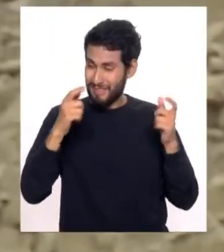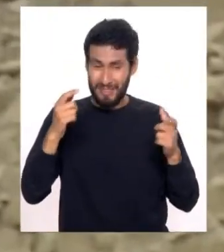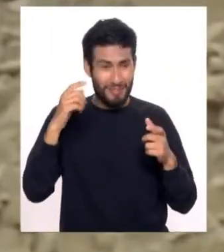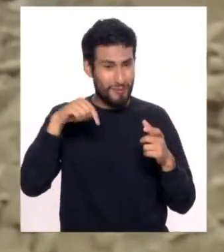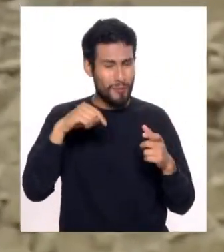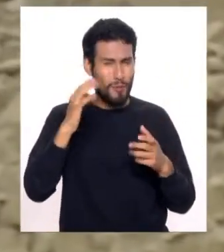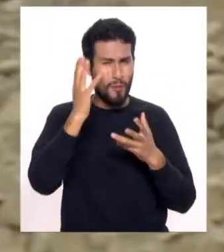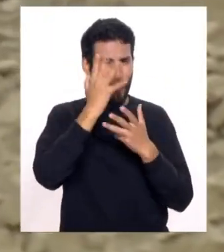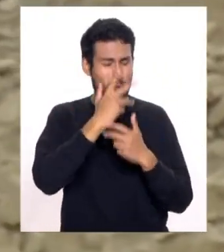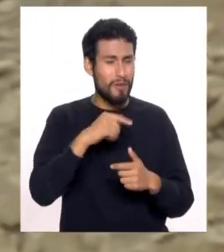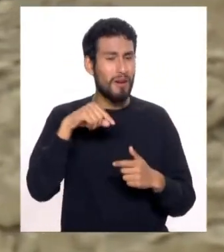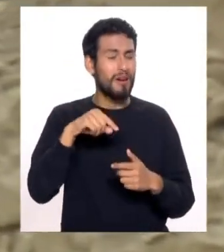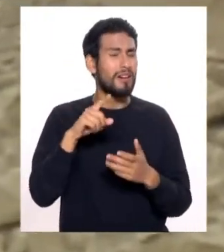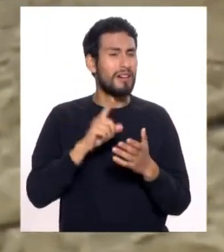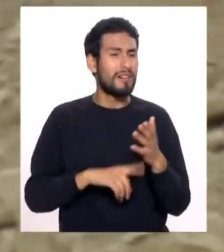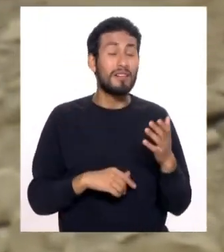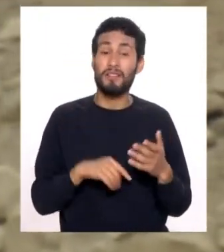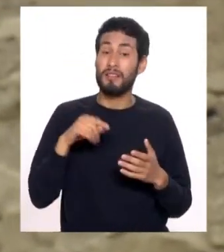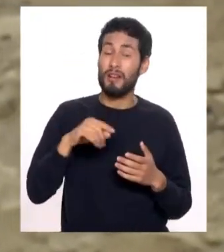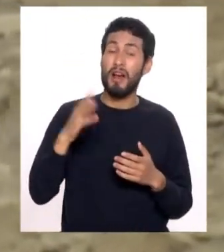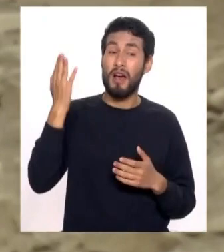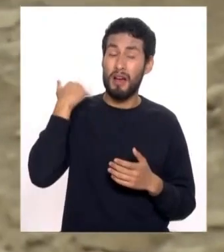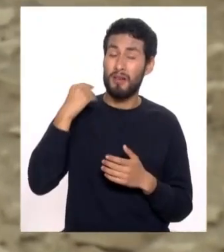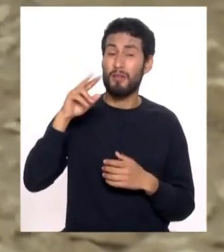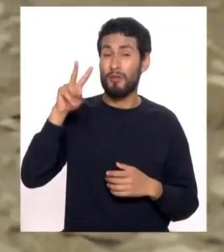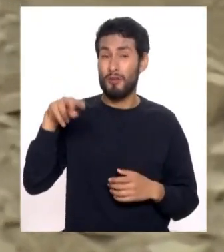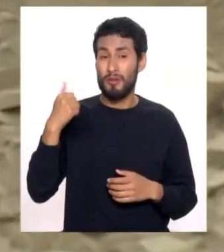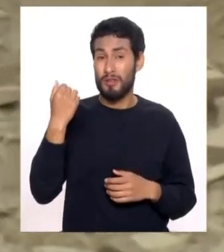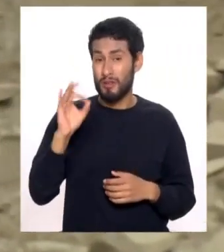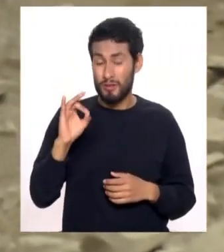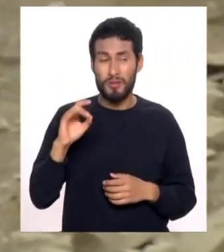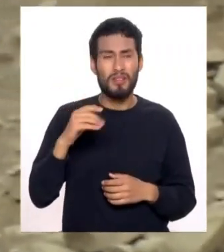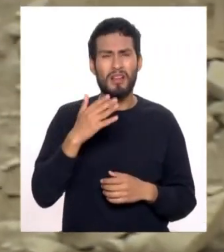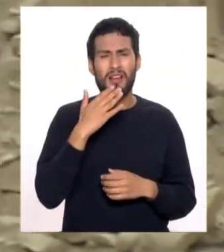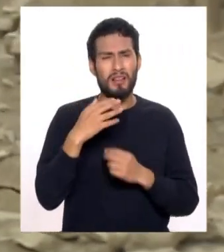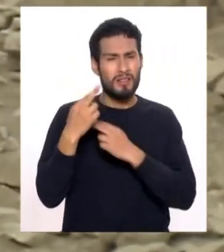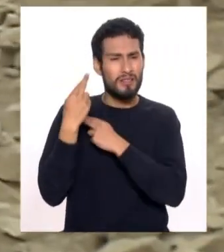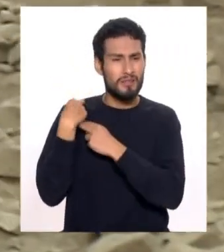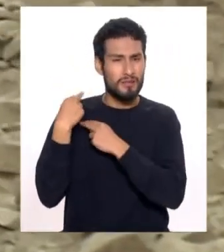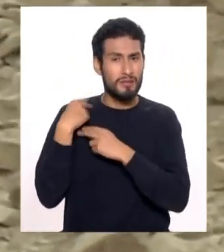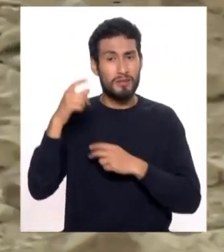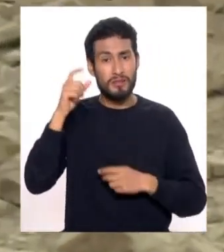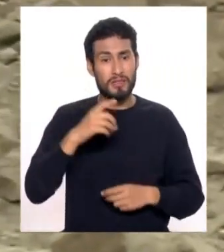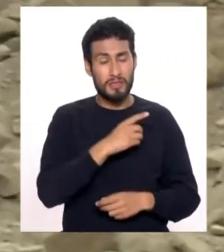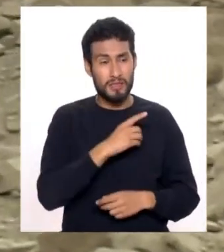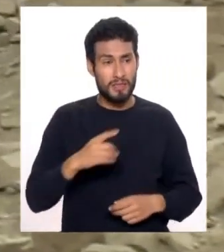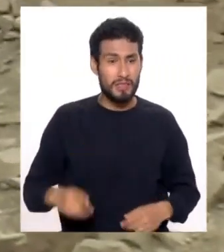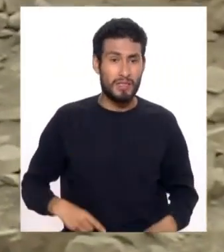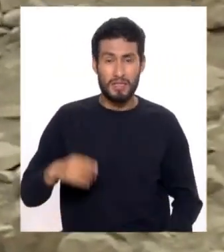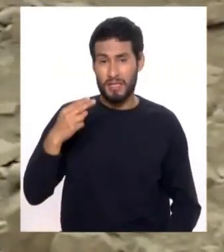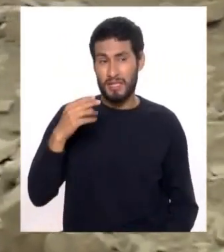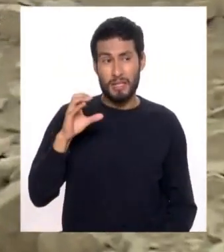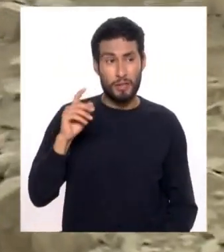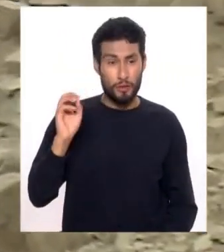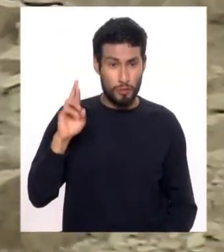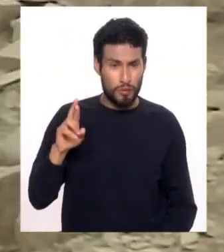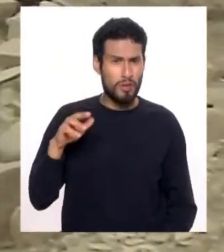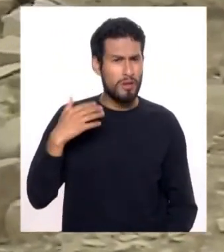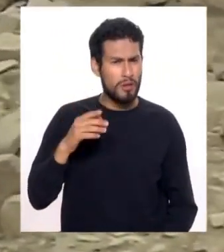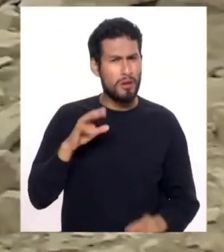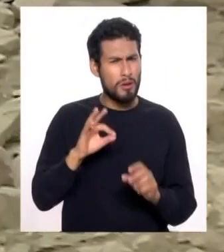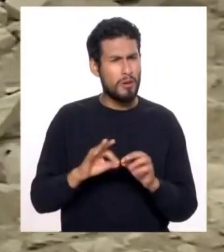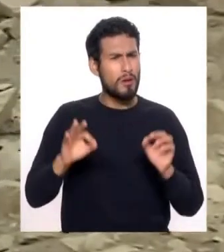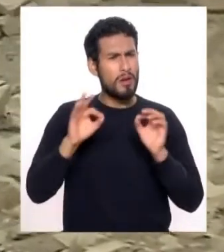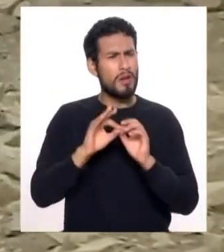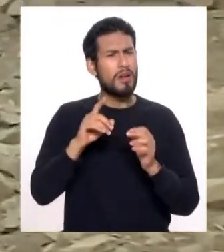hallazgo que empieza como proyecto en el 2018 a cargo del director Héctor Walde. Y es importante un